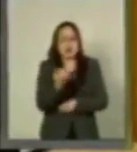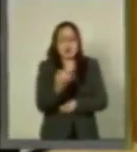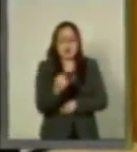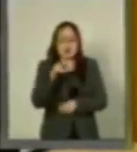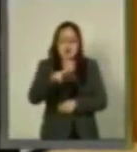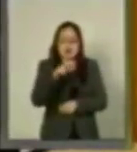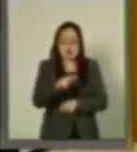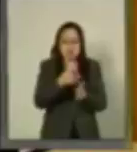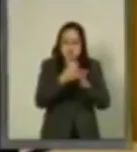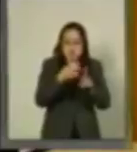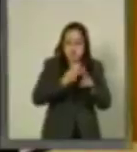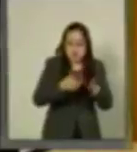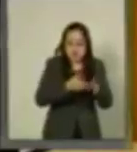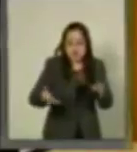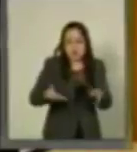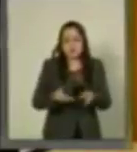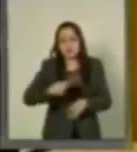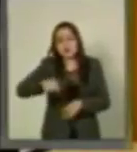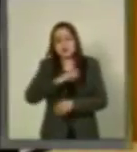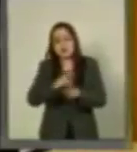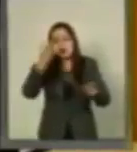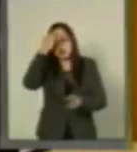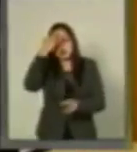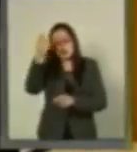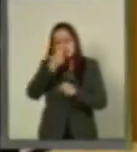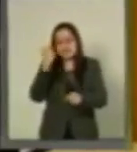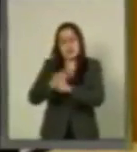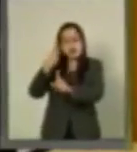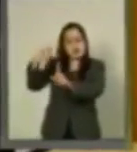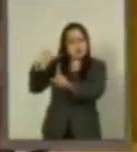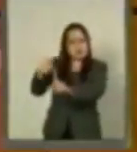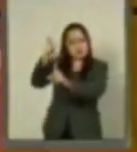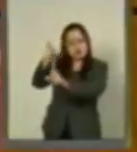junio, reconocemos el trabajo de la Secretaría a su cargo